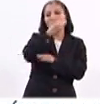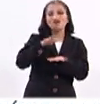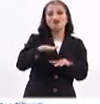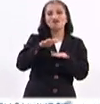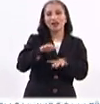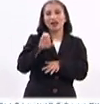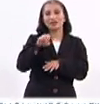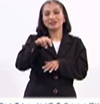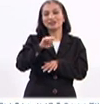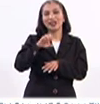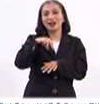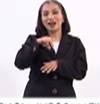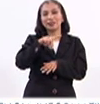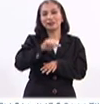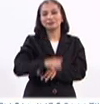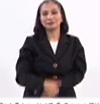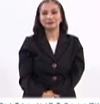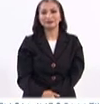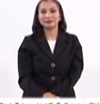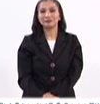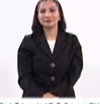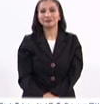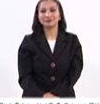de Ensenada?